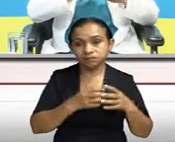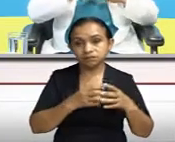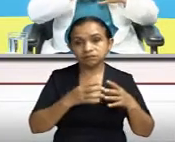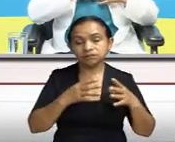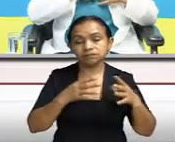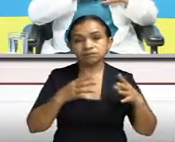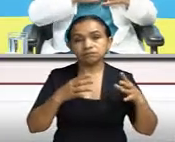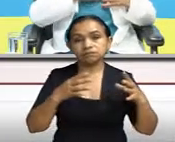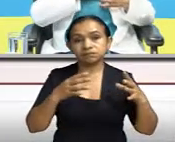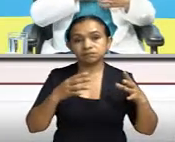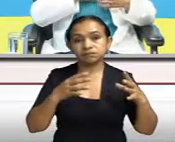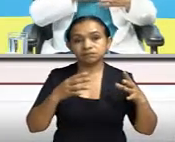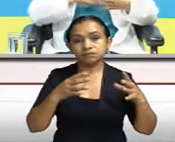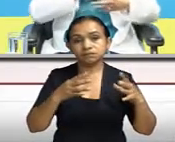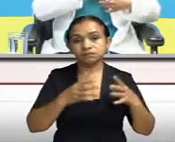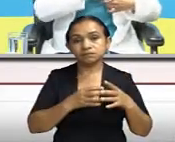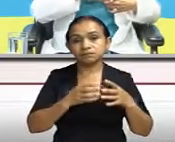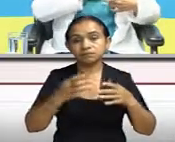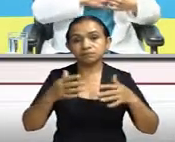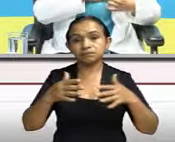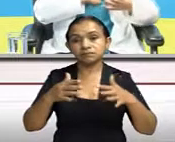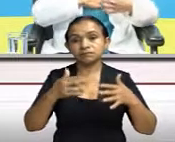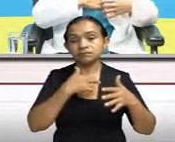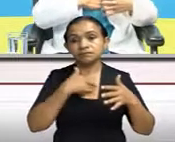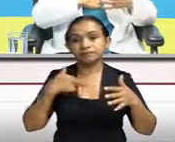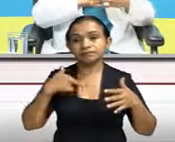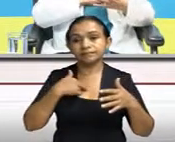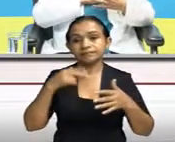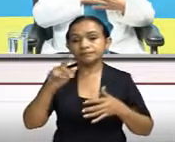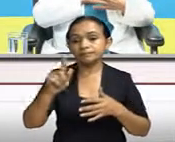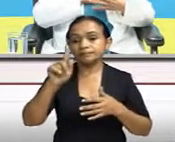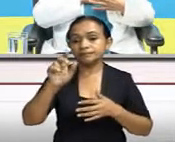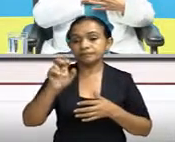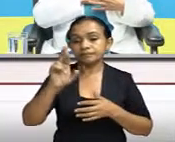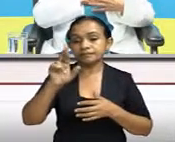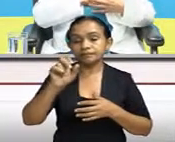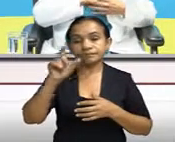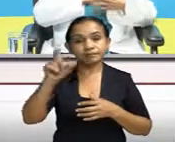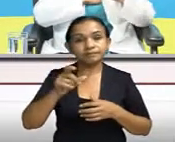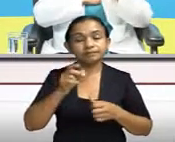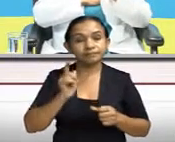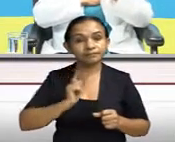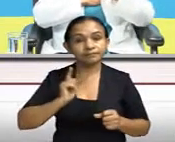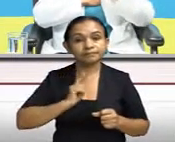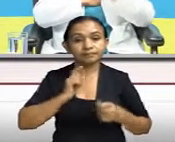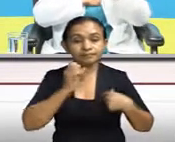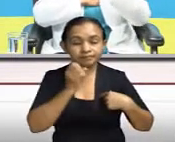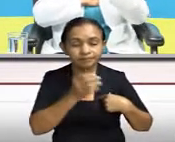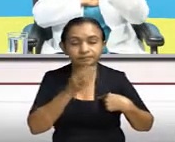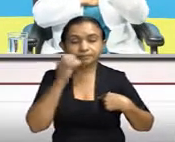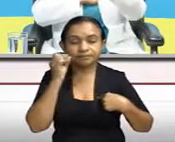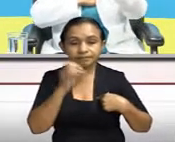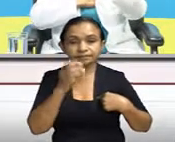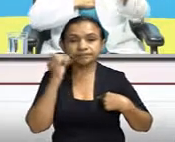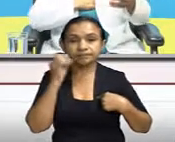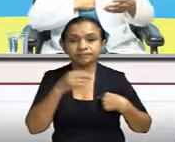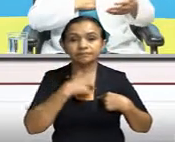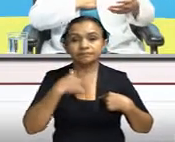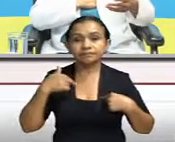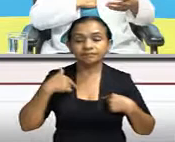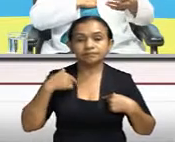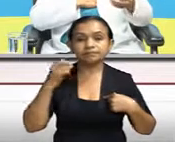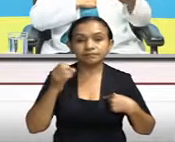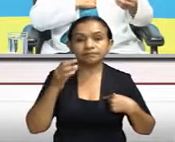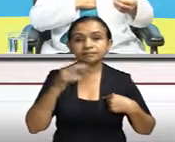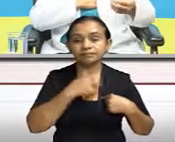sistema nervioso que hay en la parte del tórax. Por eso se manifiesta el dolor, es la falta, se da por la irrigación en las